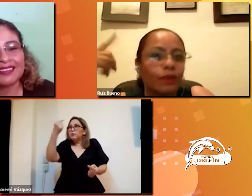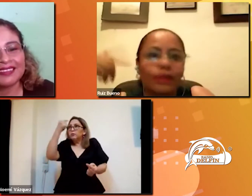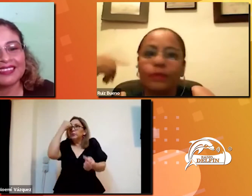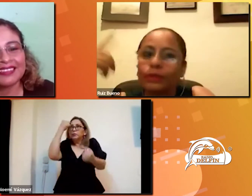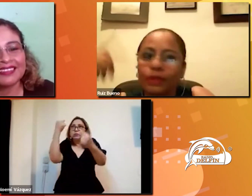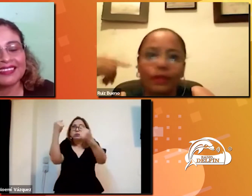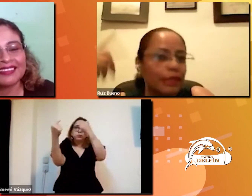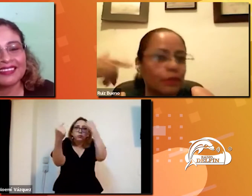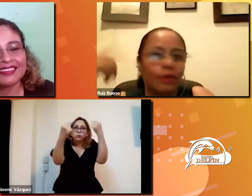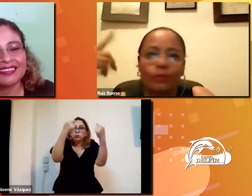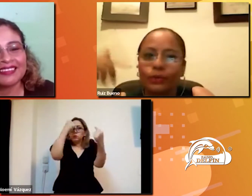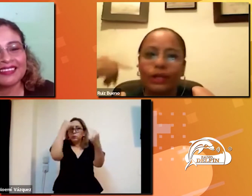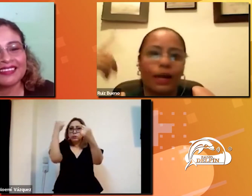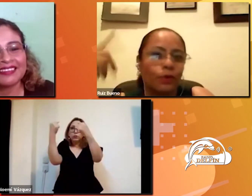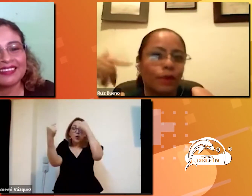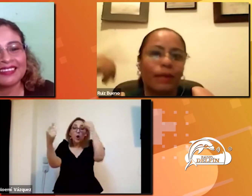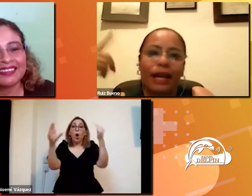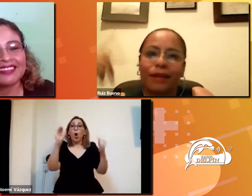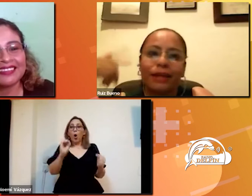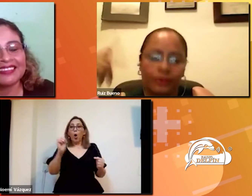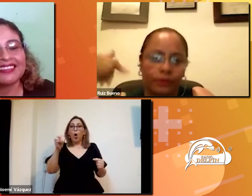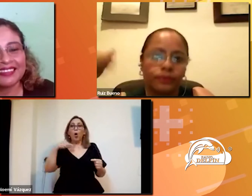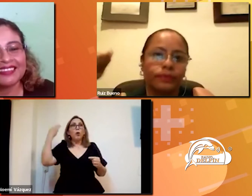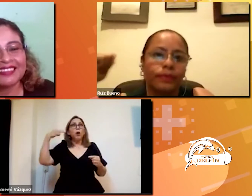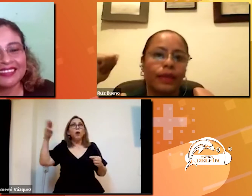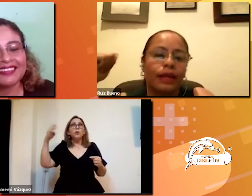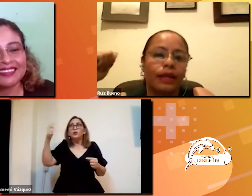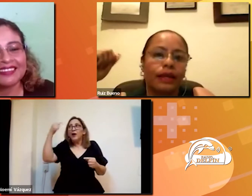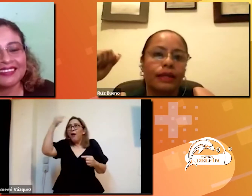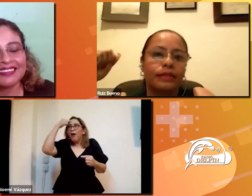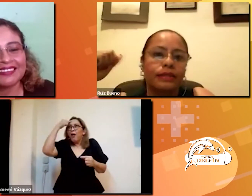dicen, es que todo el tiempo estoy repitiendo una música, una palabra, ¿no?